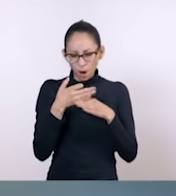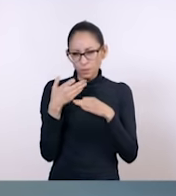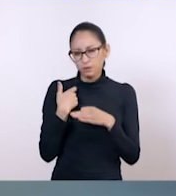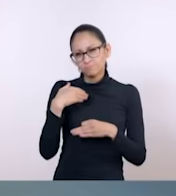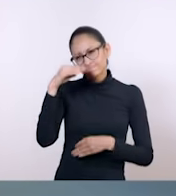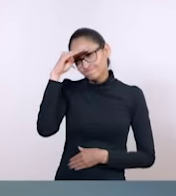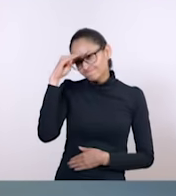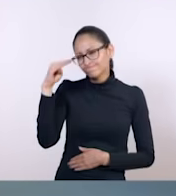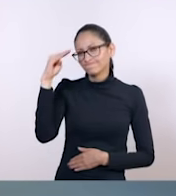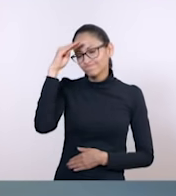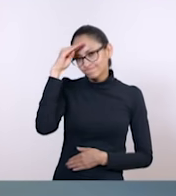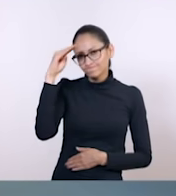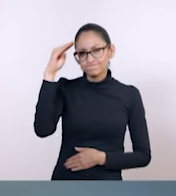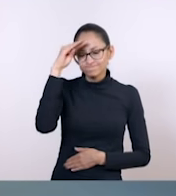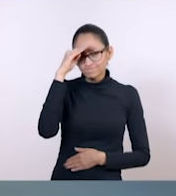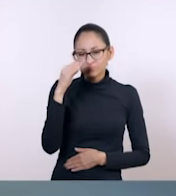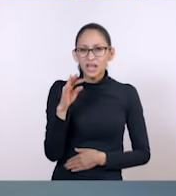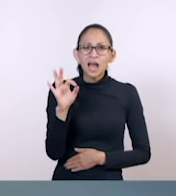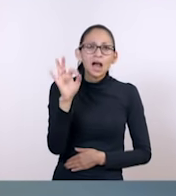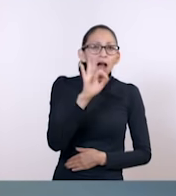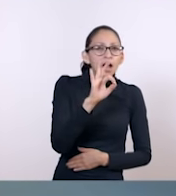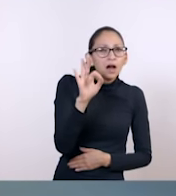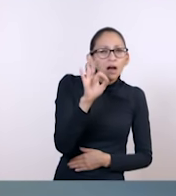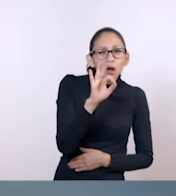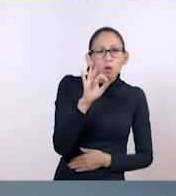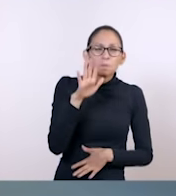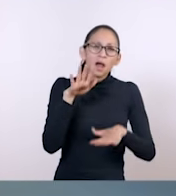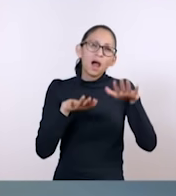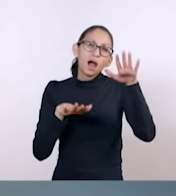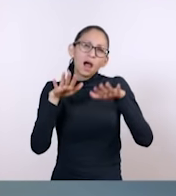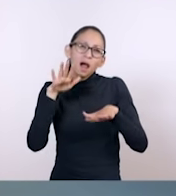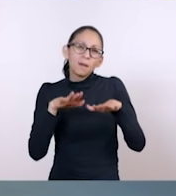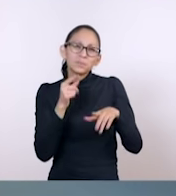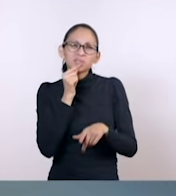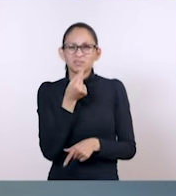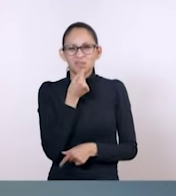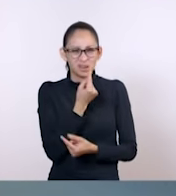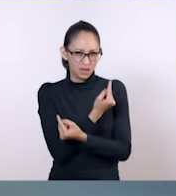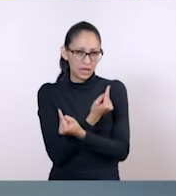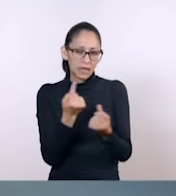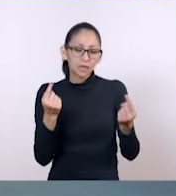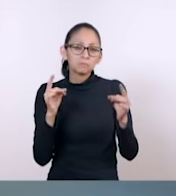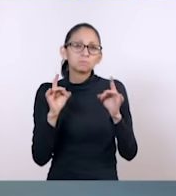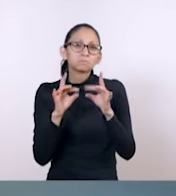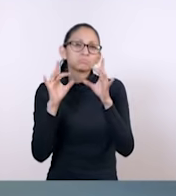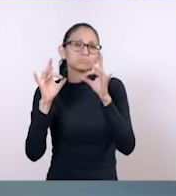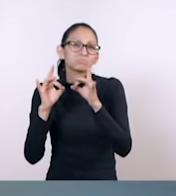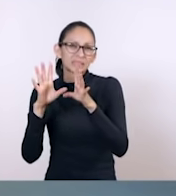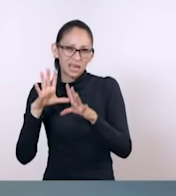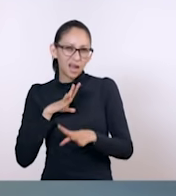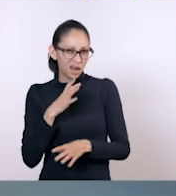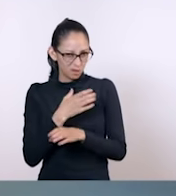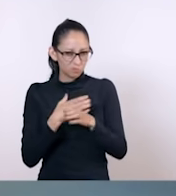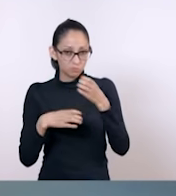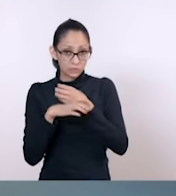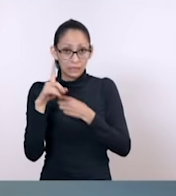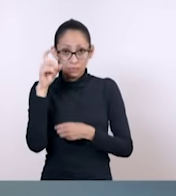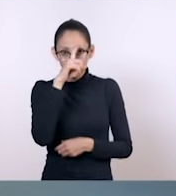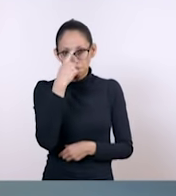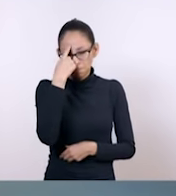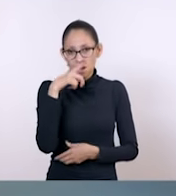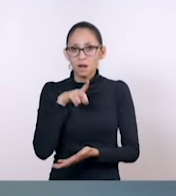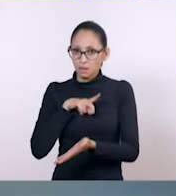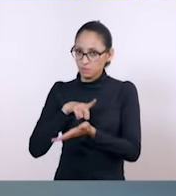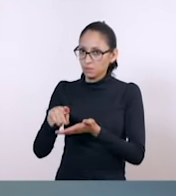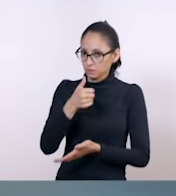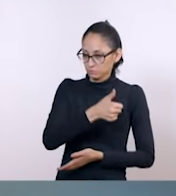pensando que seguramente hay algunas dificultades a las cuales los niños y las niñas se enfrentan para poder ejercer